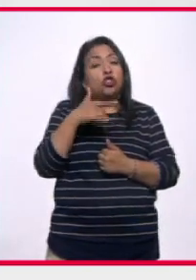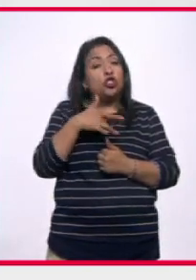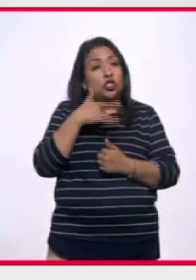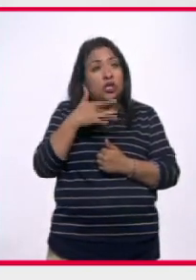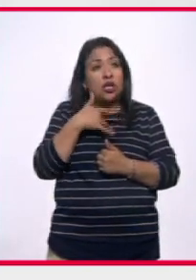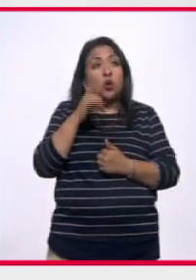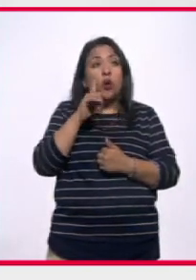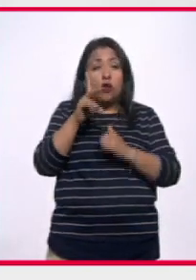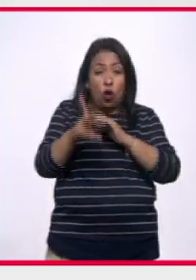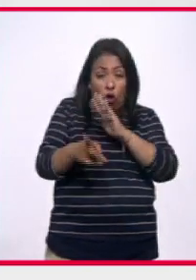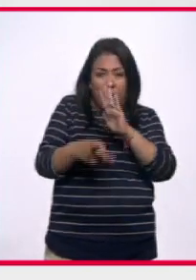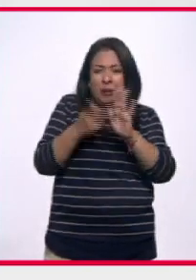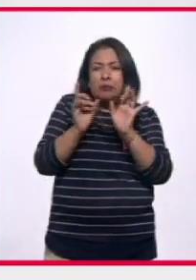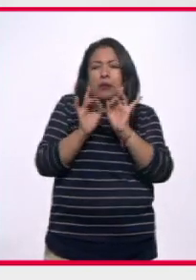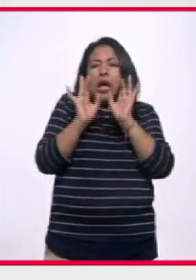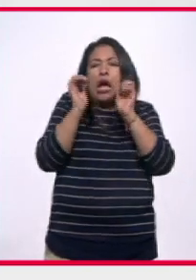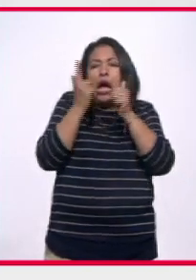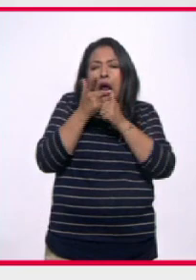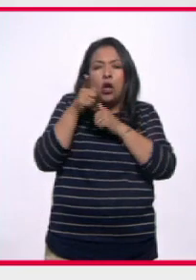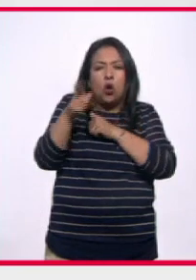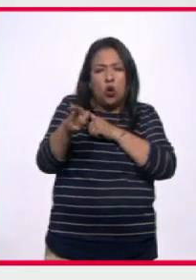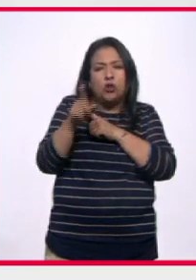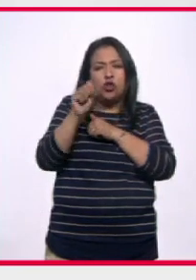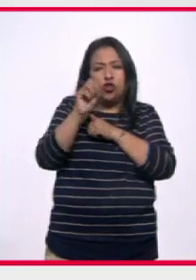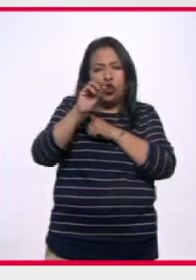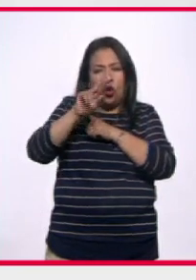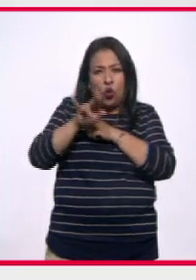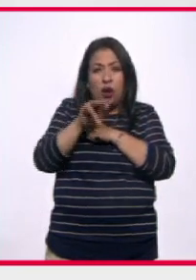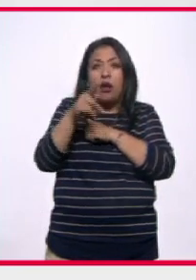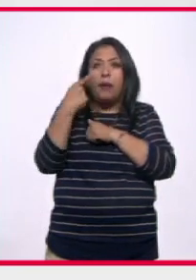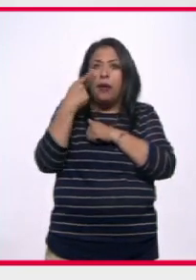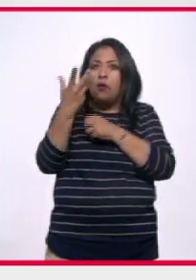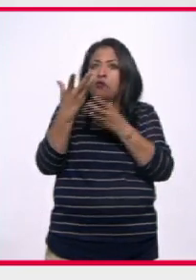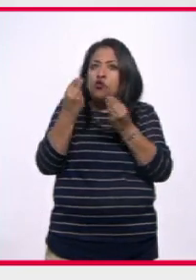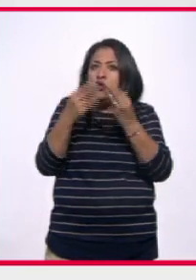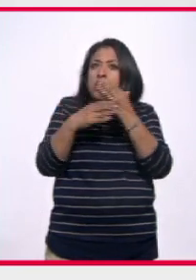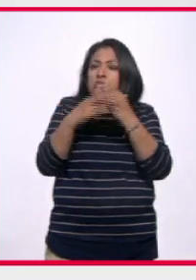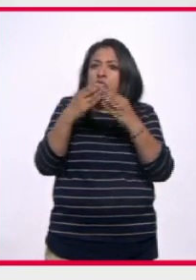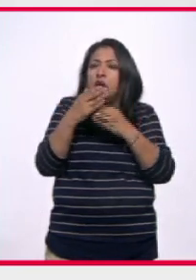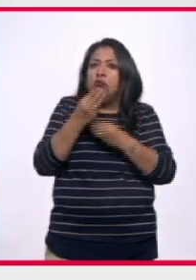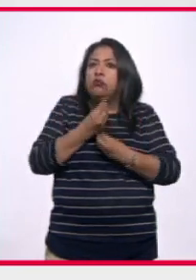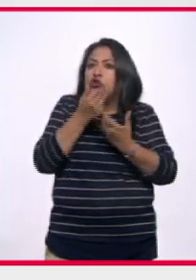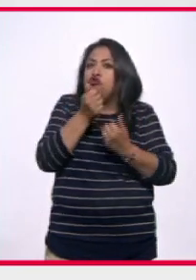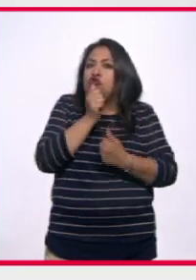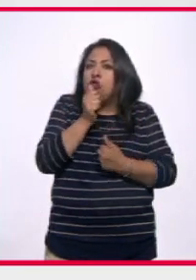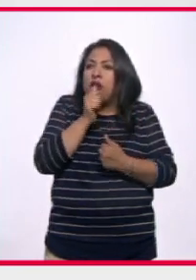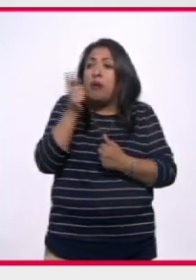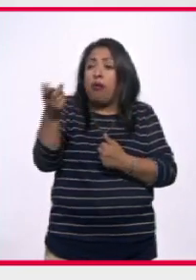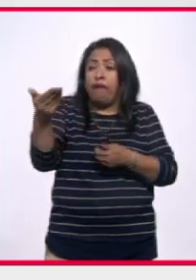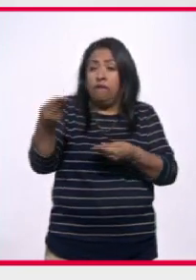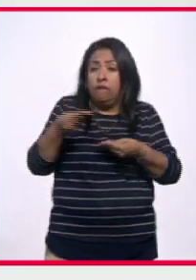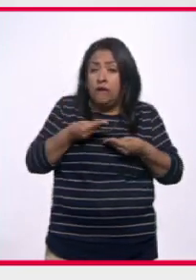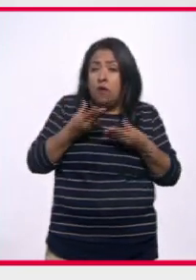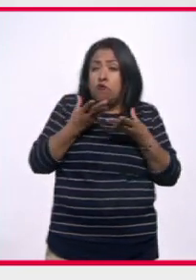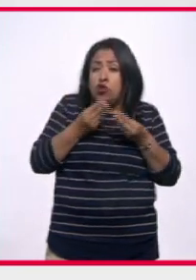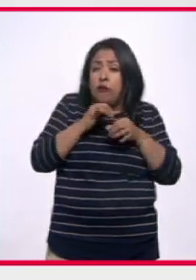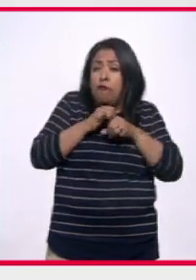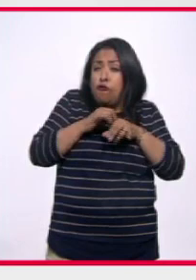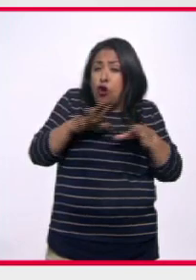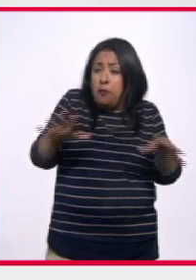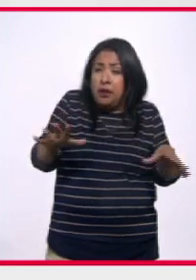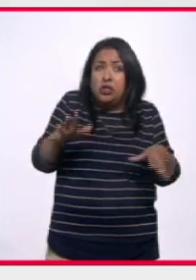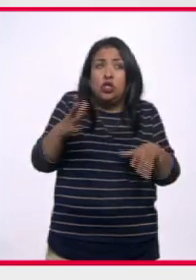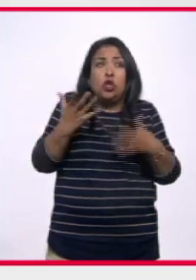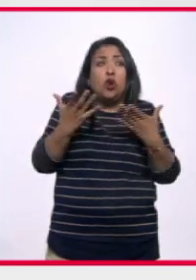cada vez que vuelvo por alguna razón a ella encuentro que hay muchas cosas que no he podido decir y que ella me ofrece que me